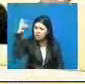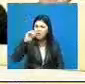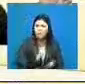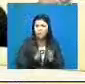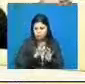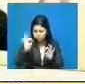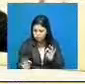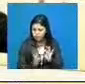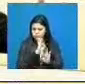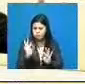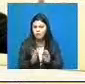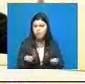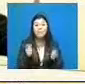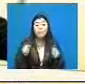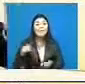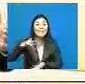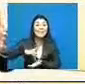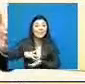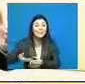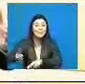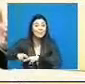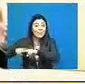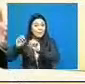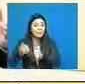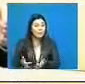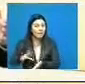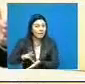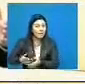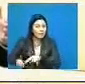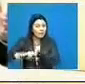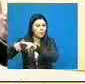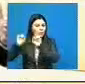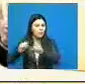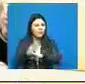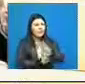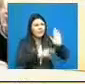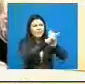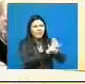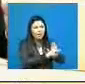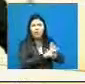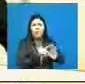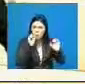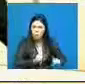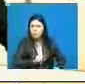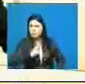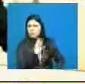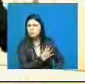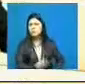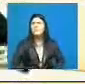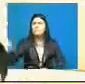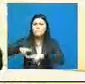Porque podemos tener un déficit un poco mayor al que nos dice la regla fiscal. Tenemos un